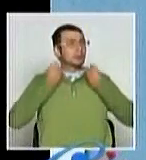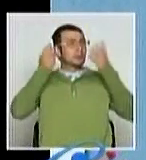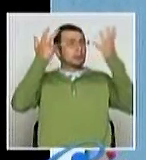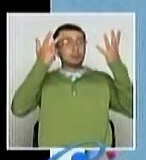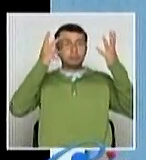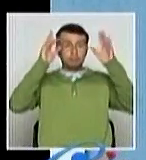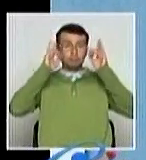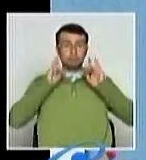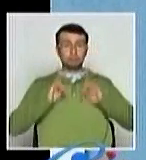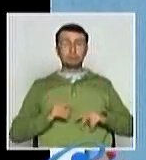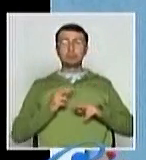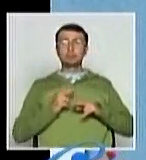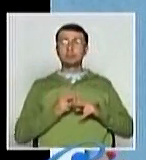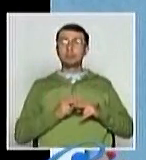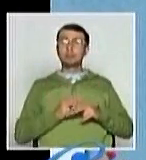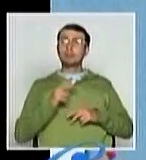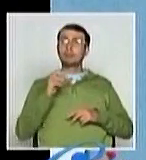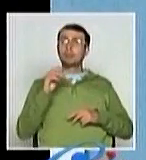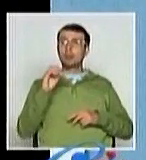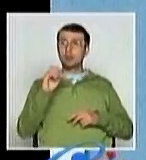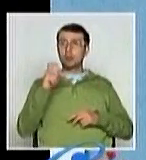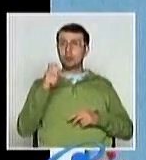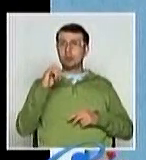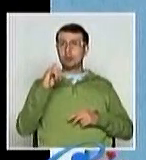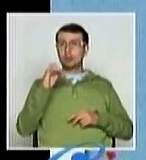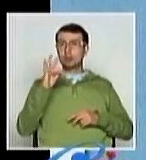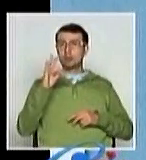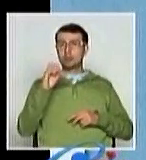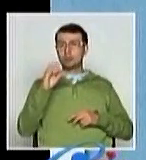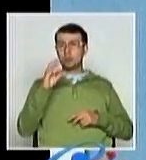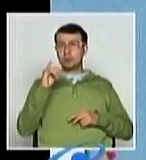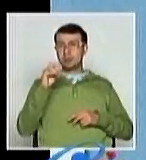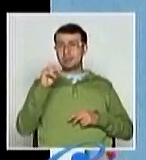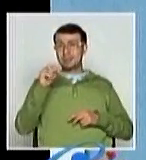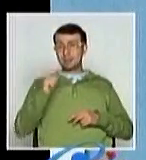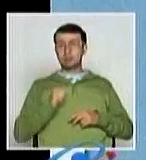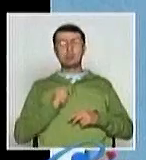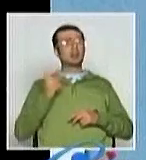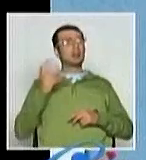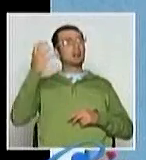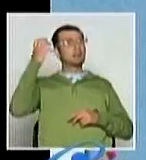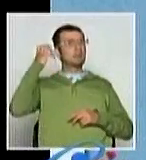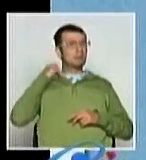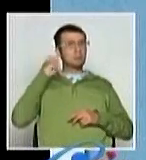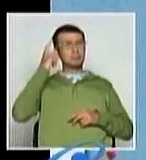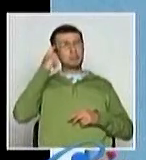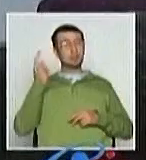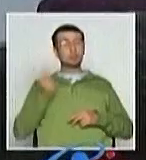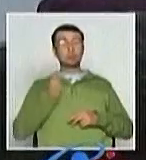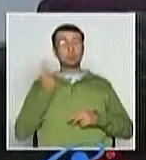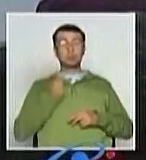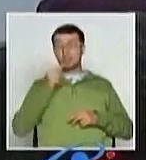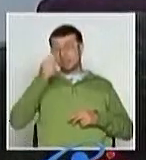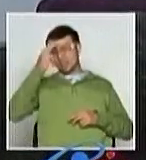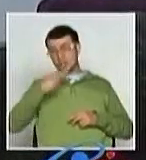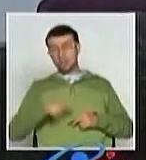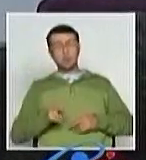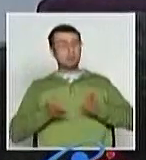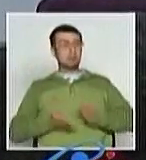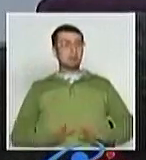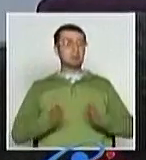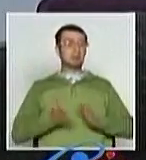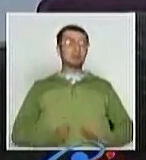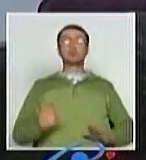que se llama o molécula La oxitocina porque la oxitocina se creía antes que solamente era para parir los hijos o para que las mujeres